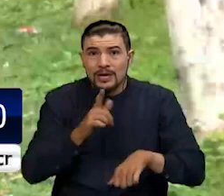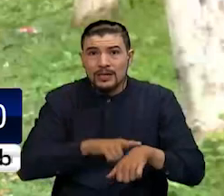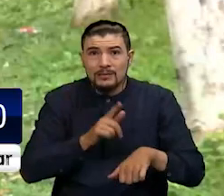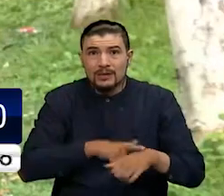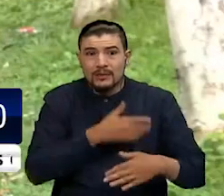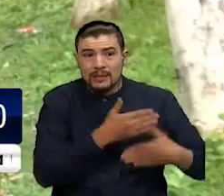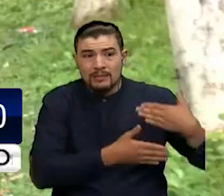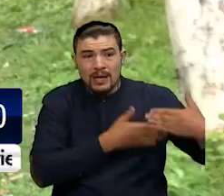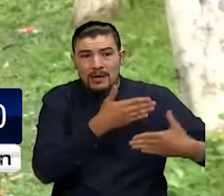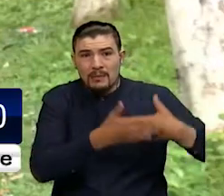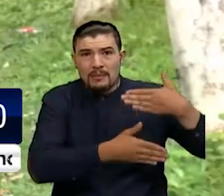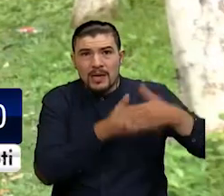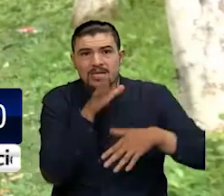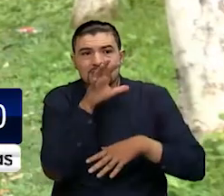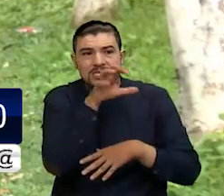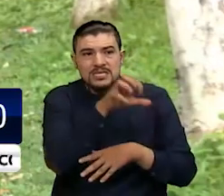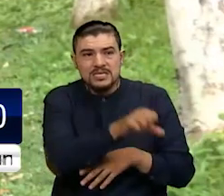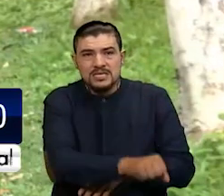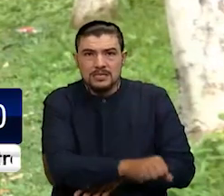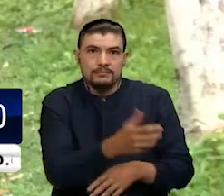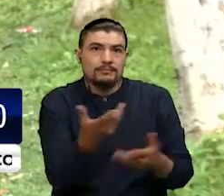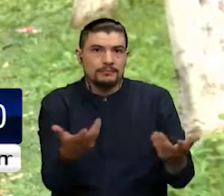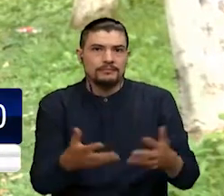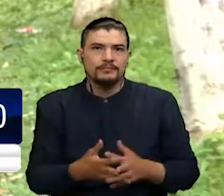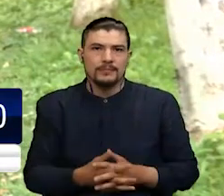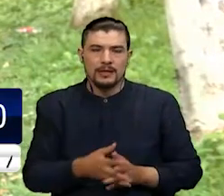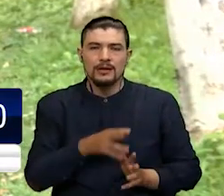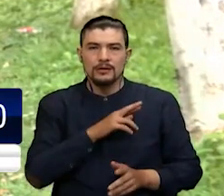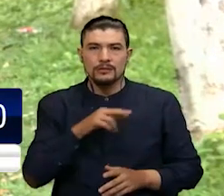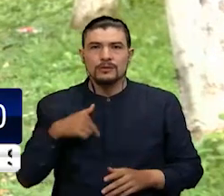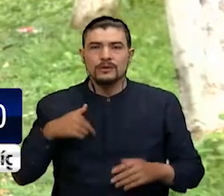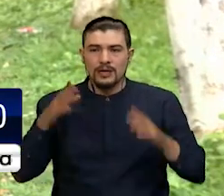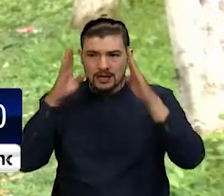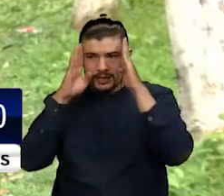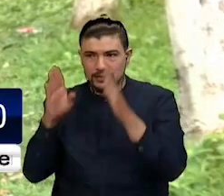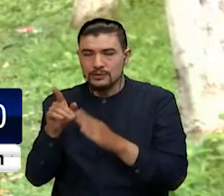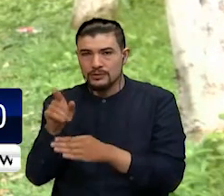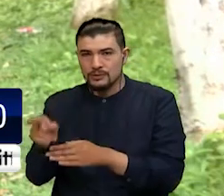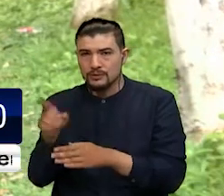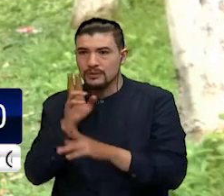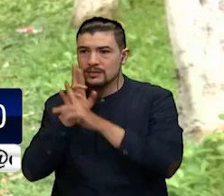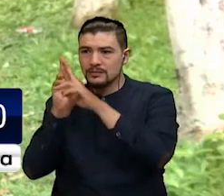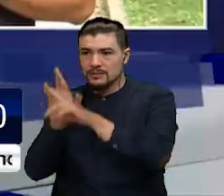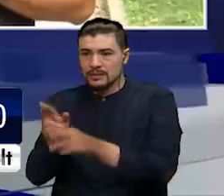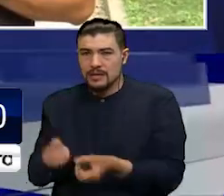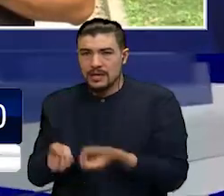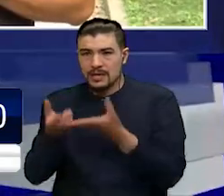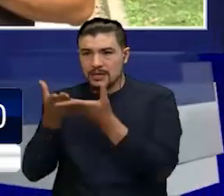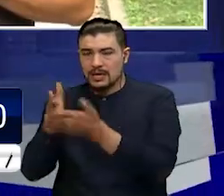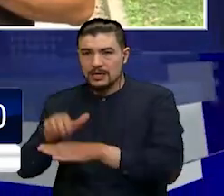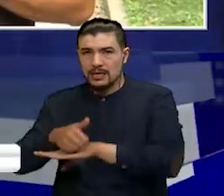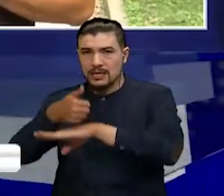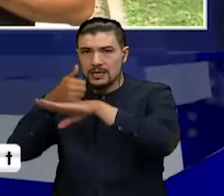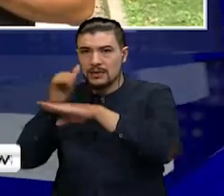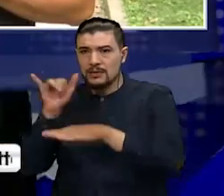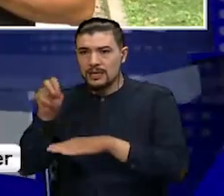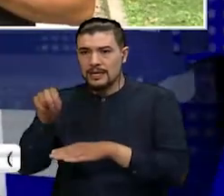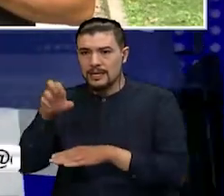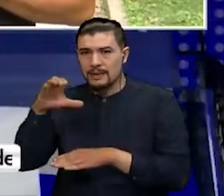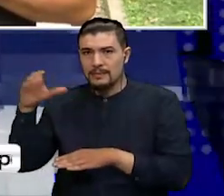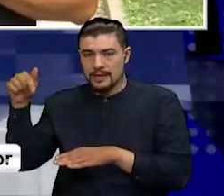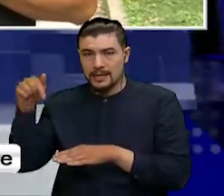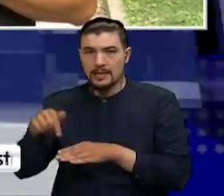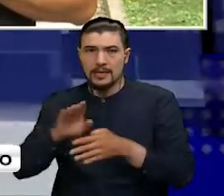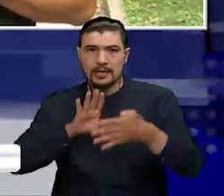deteriorado estaremos pendientes a la respuesta que den los directivos del inpec y de la cárcel modelo de